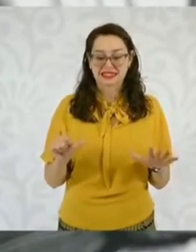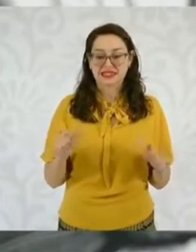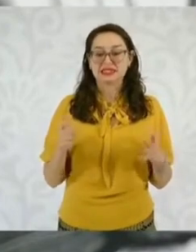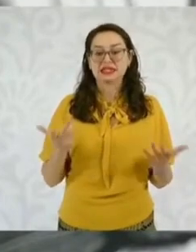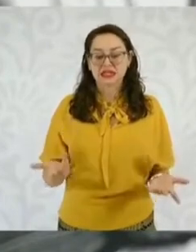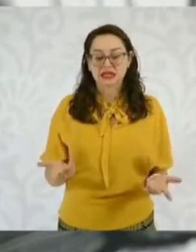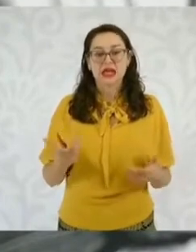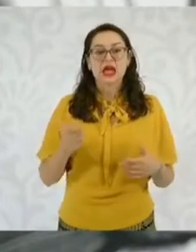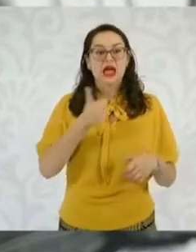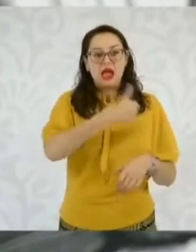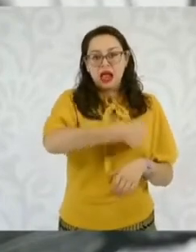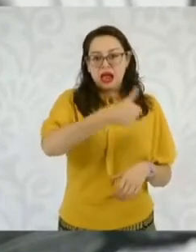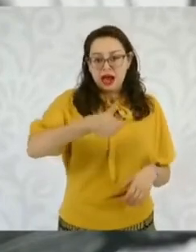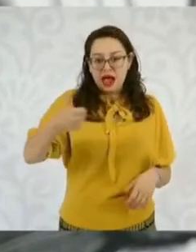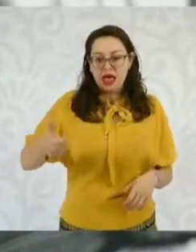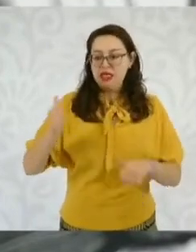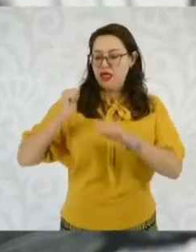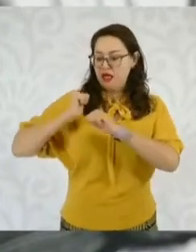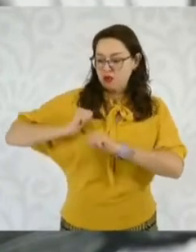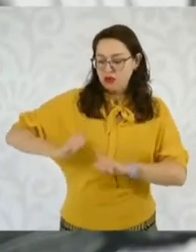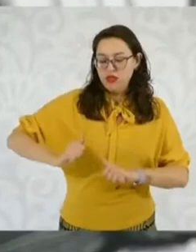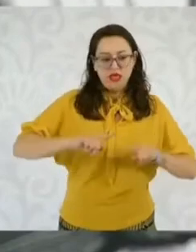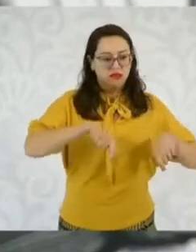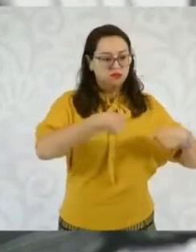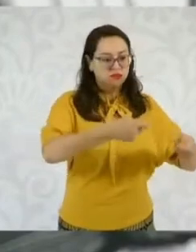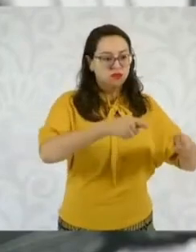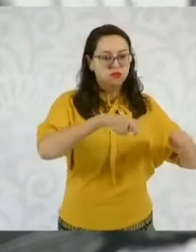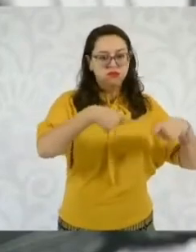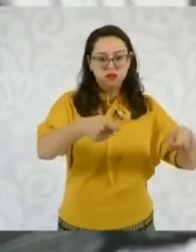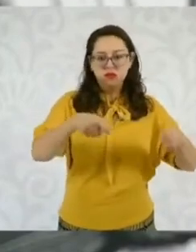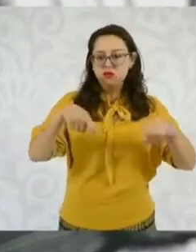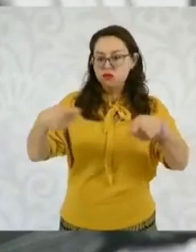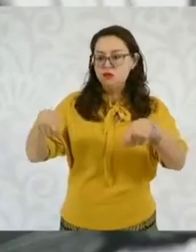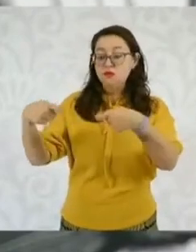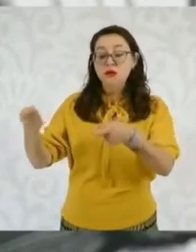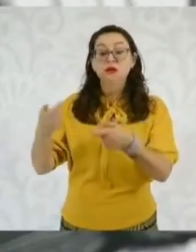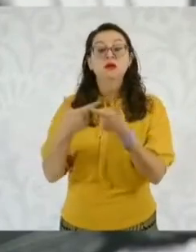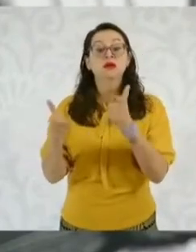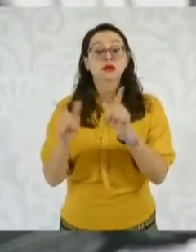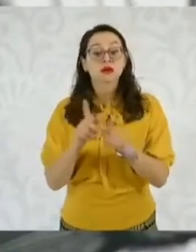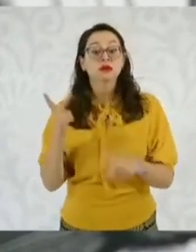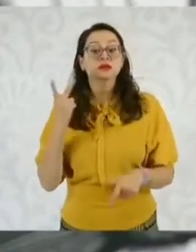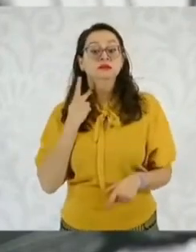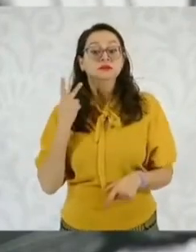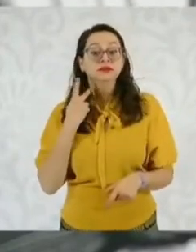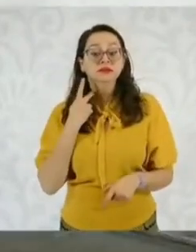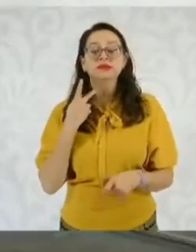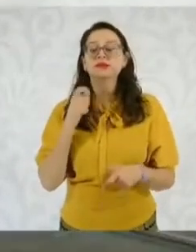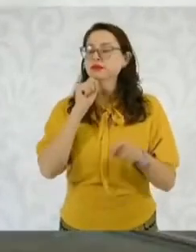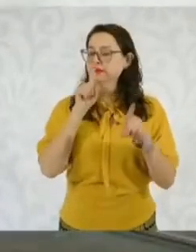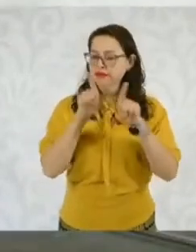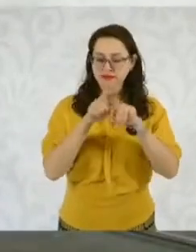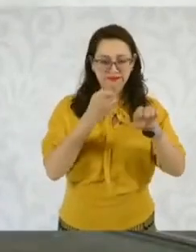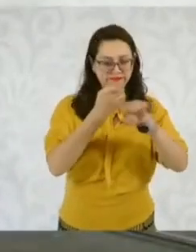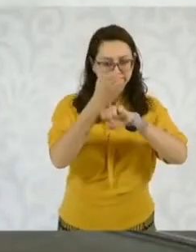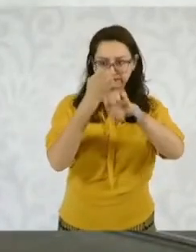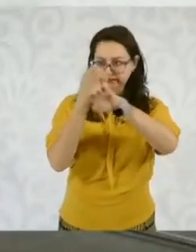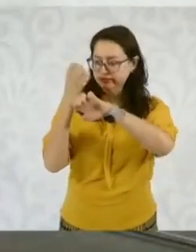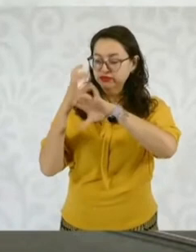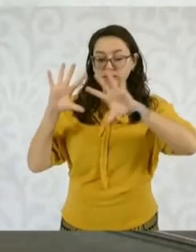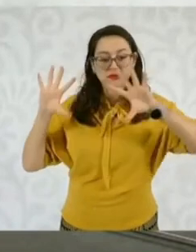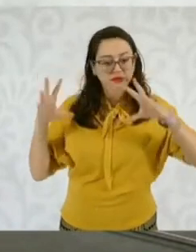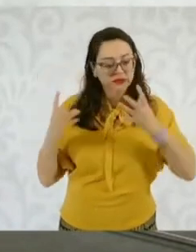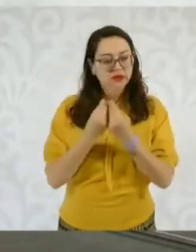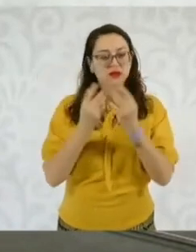poderes legislativo, judicial, los autónomos, partidos políticos, y a nivel local lo mismo. En